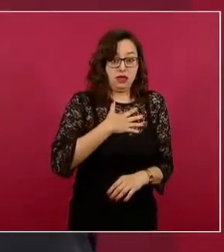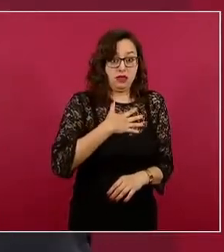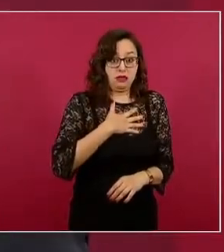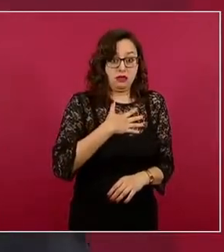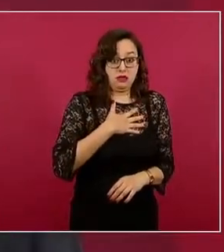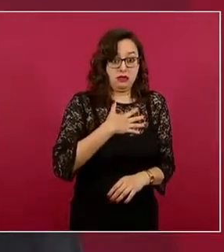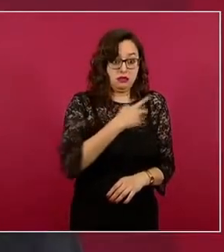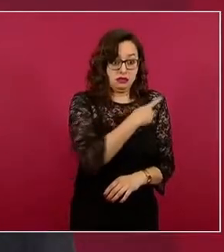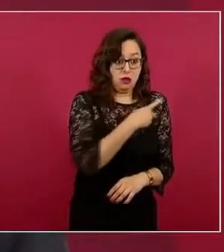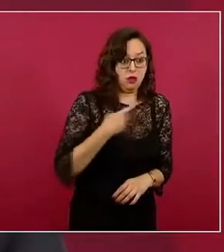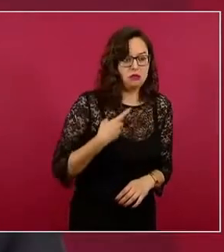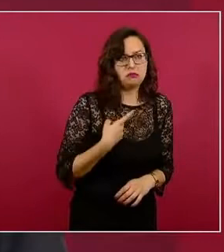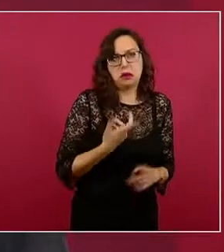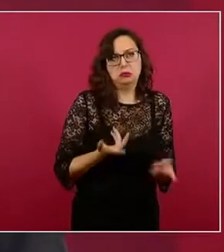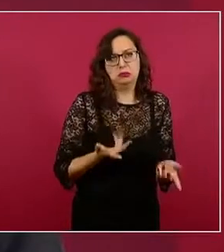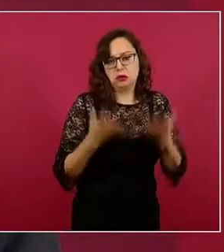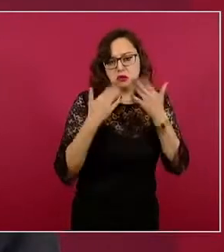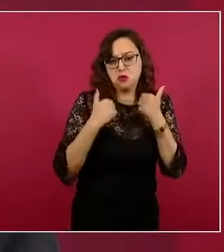que no tengo,